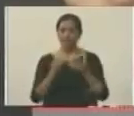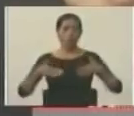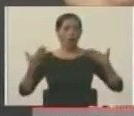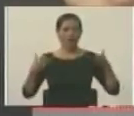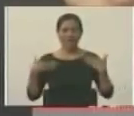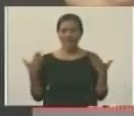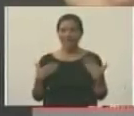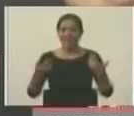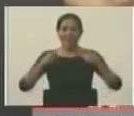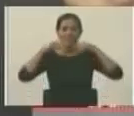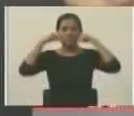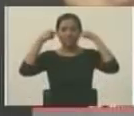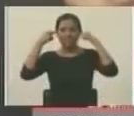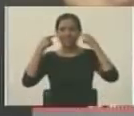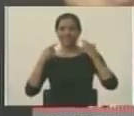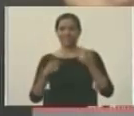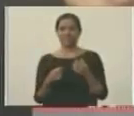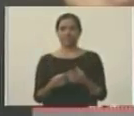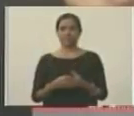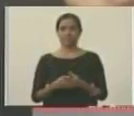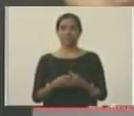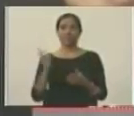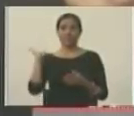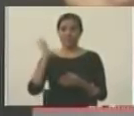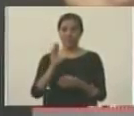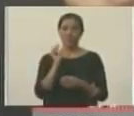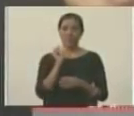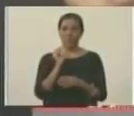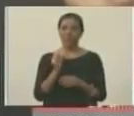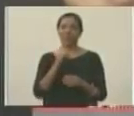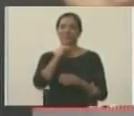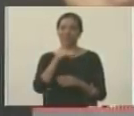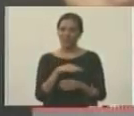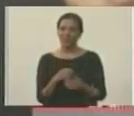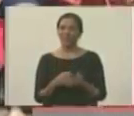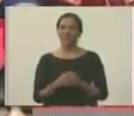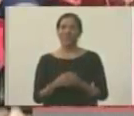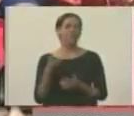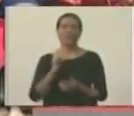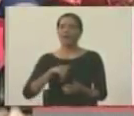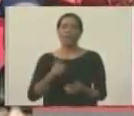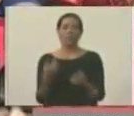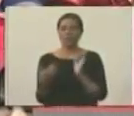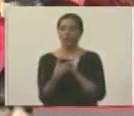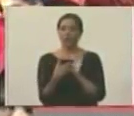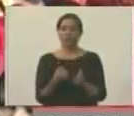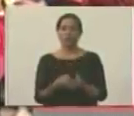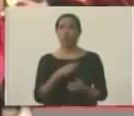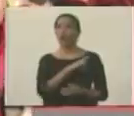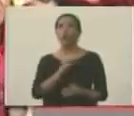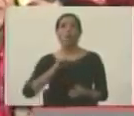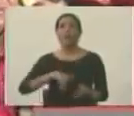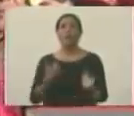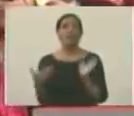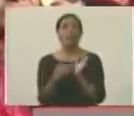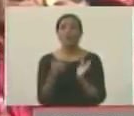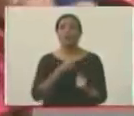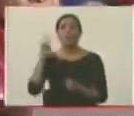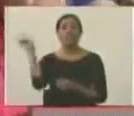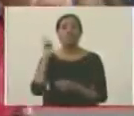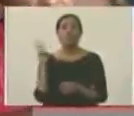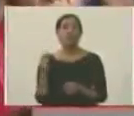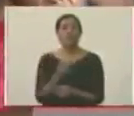sonrisa, viviendo un momento histórico de resistencia. No van a poder con nosotros, no van a poder con Venezuela, no van a